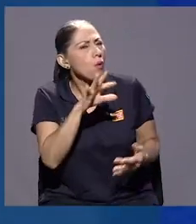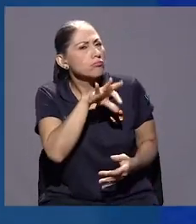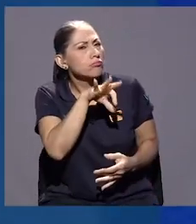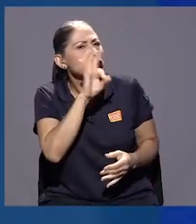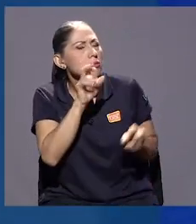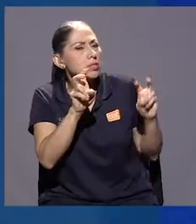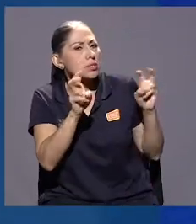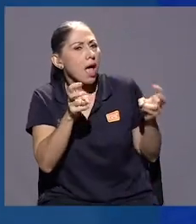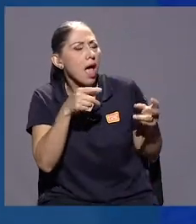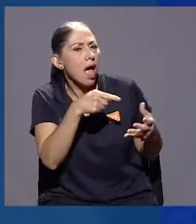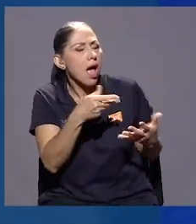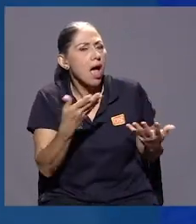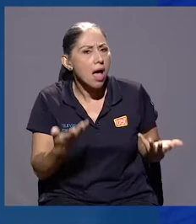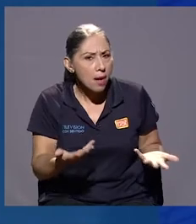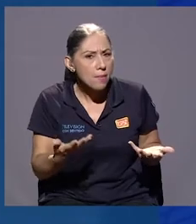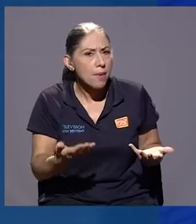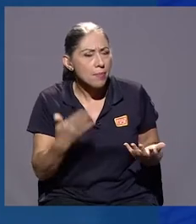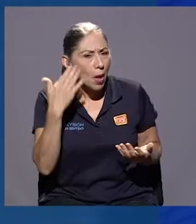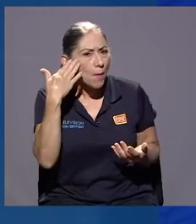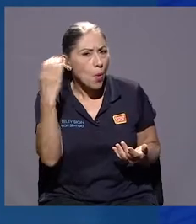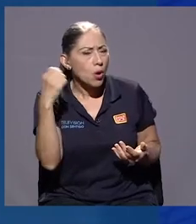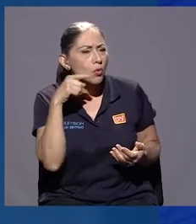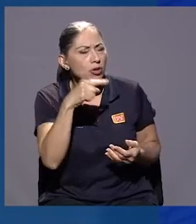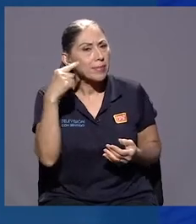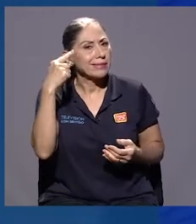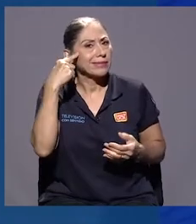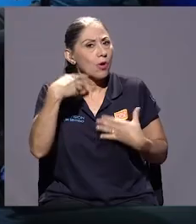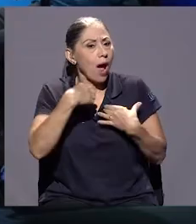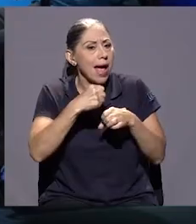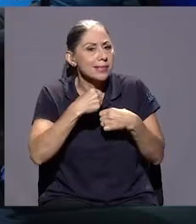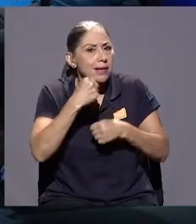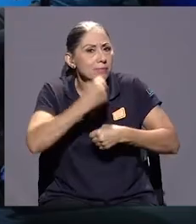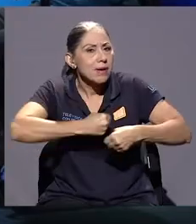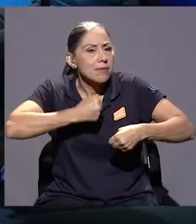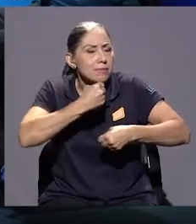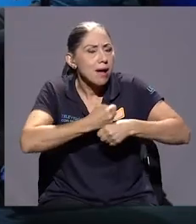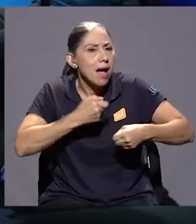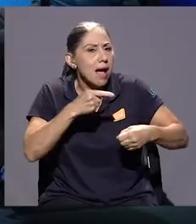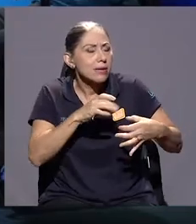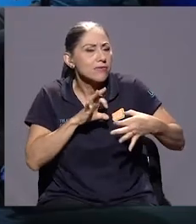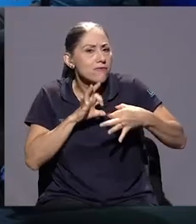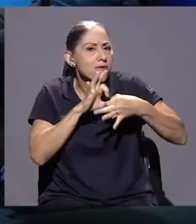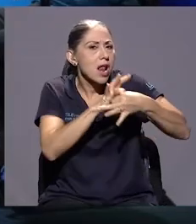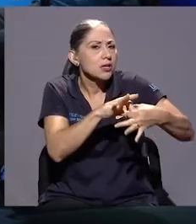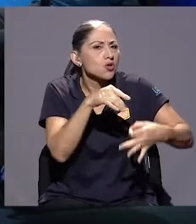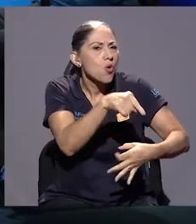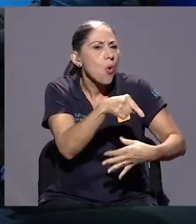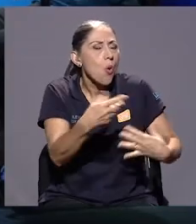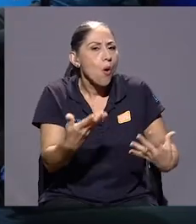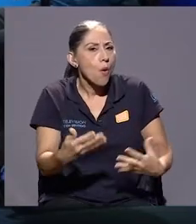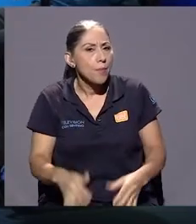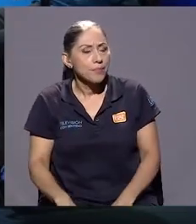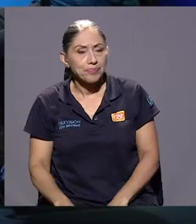hacer algo activamente en relación con esto en realidad